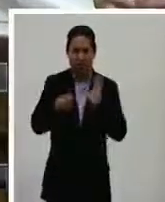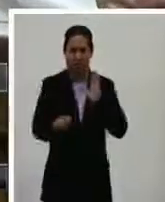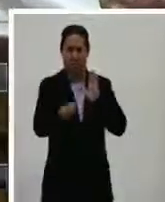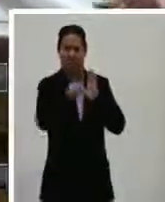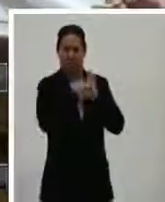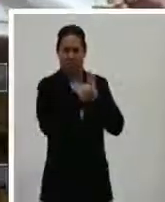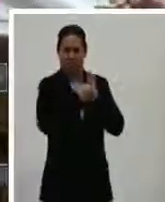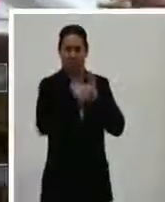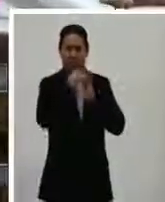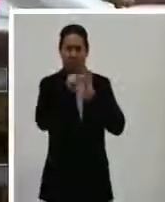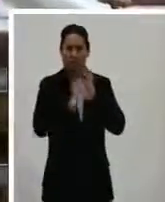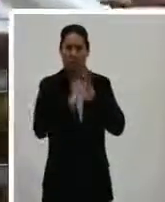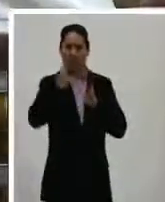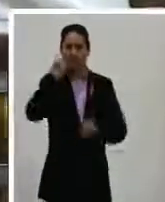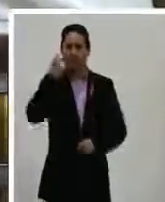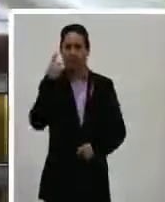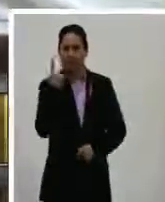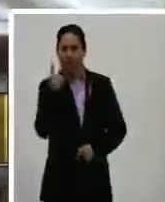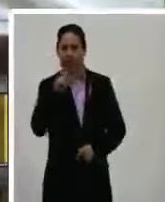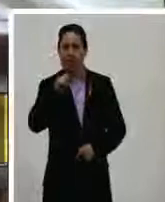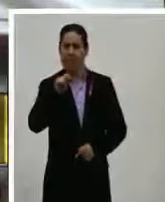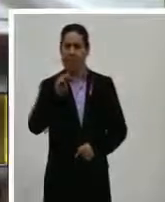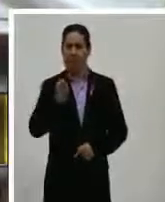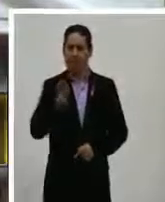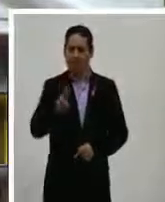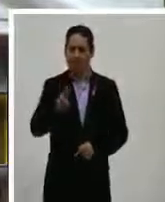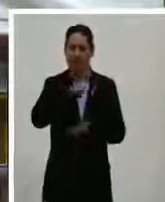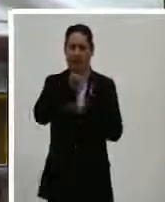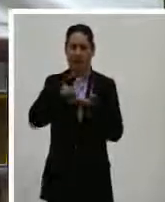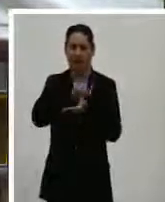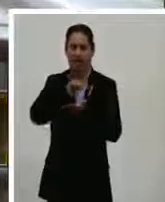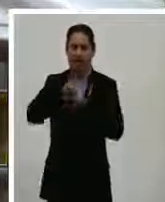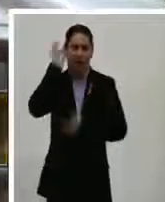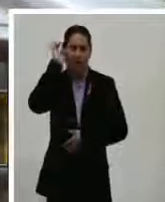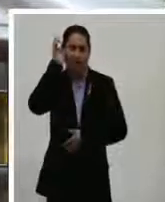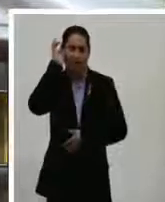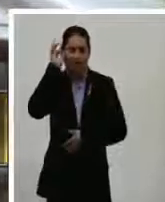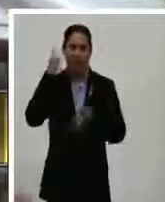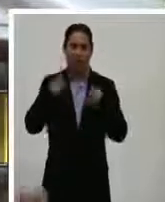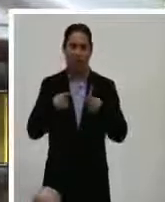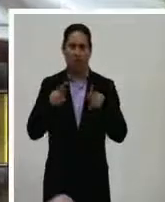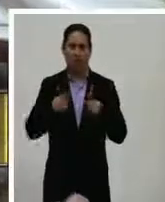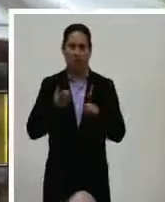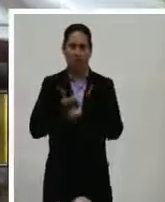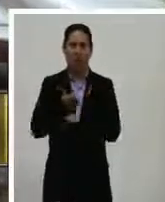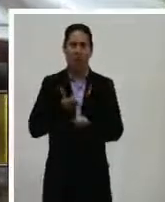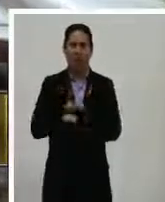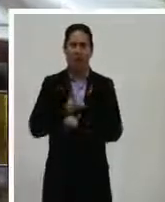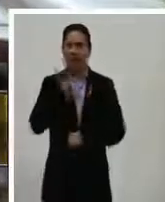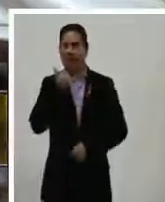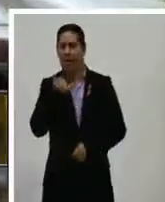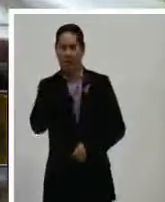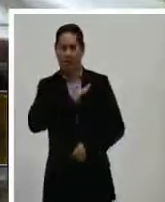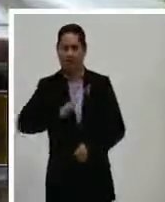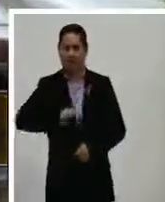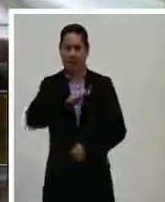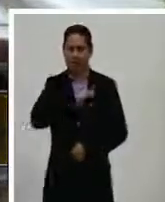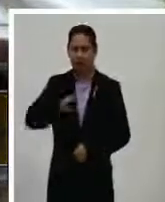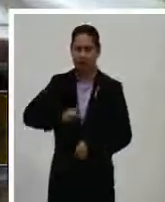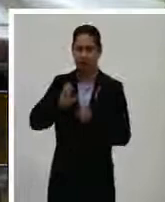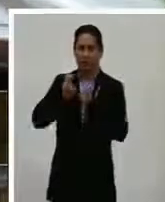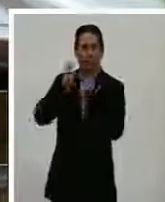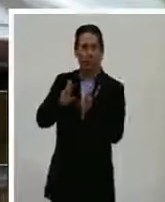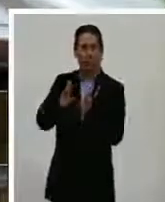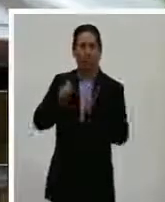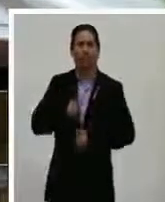adiciona el artículo 31 teme a la ley del servicio civil del estado y municipios de chiapas